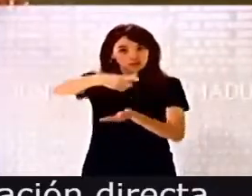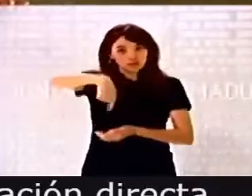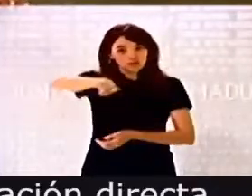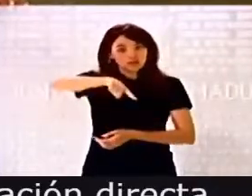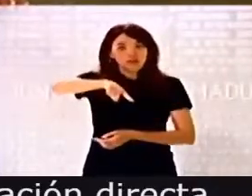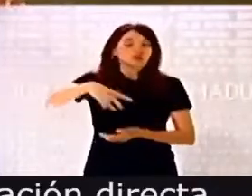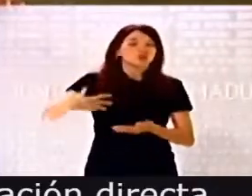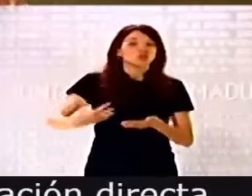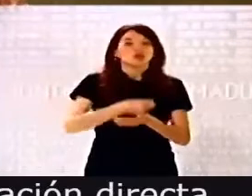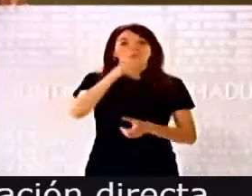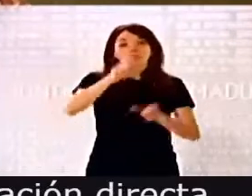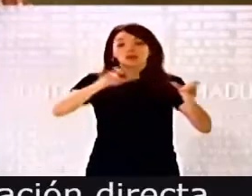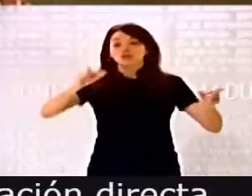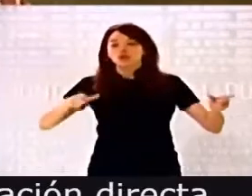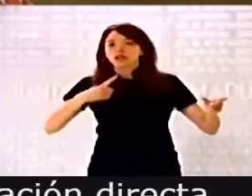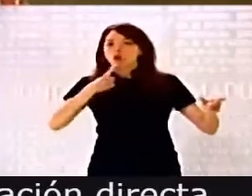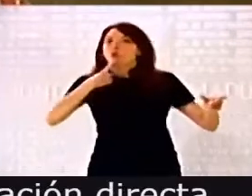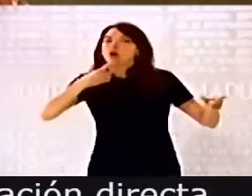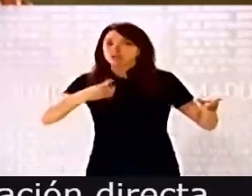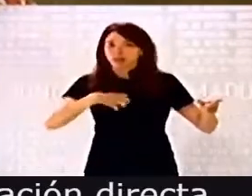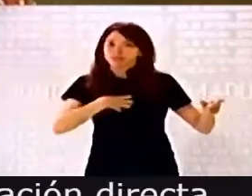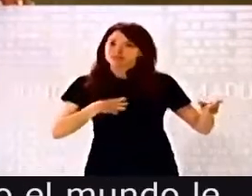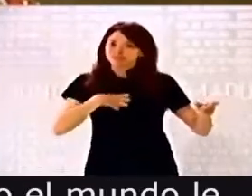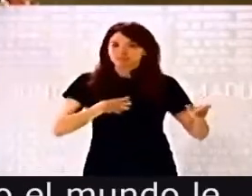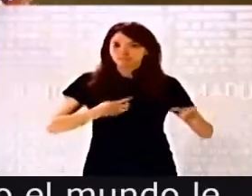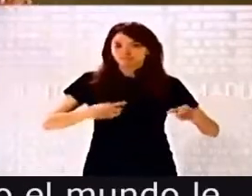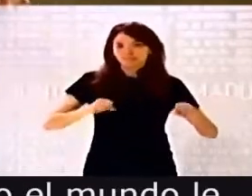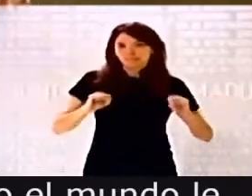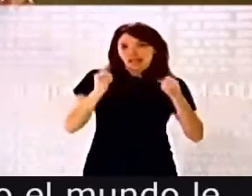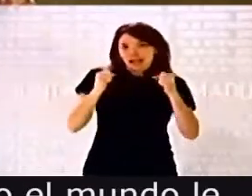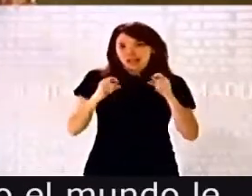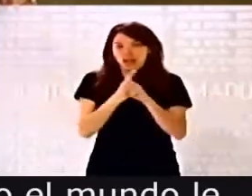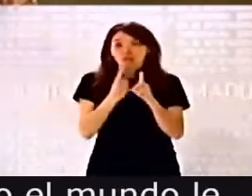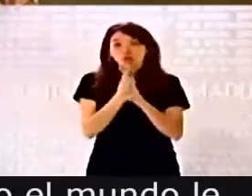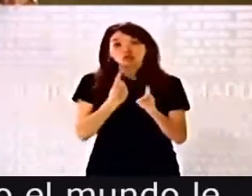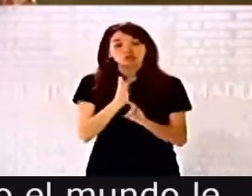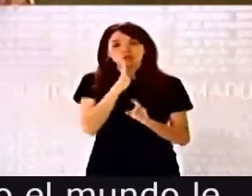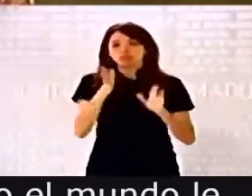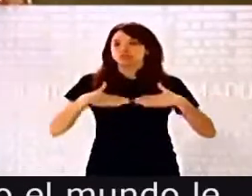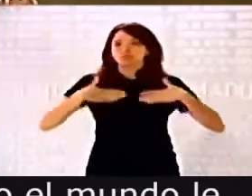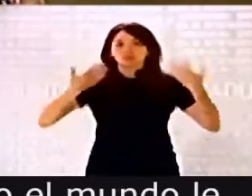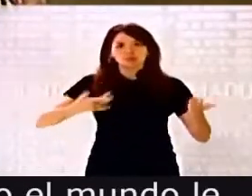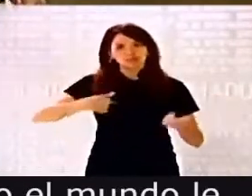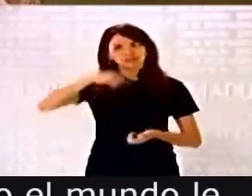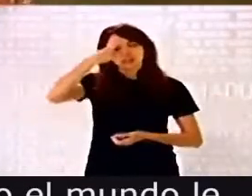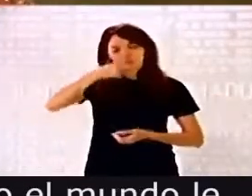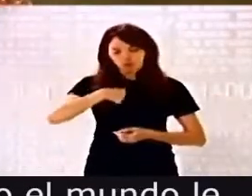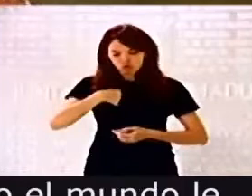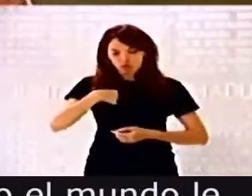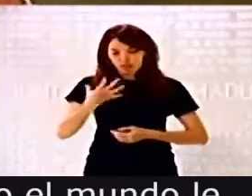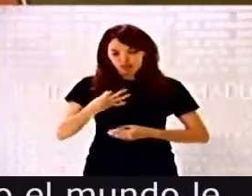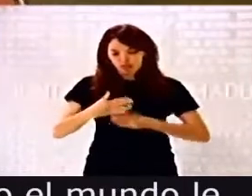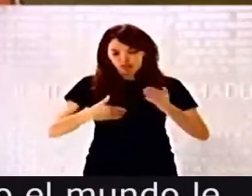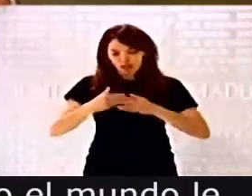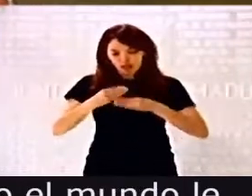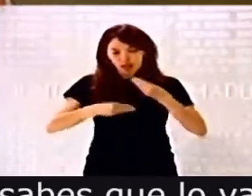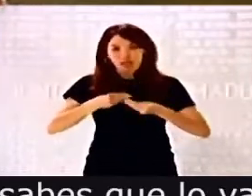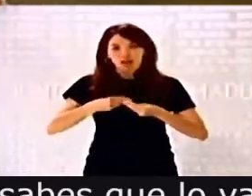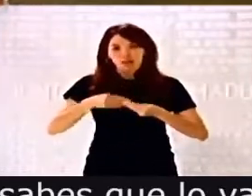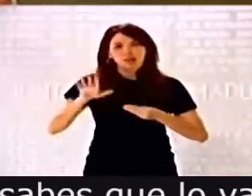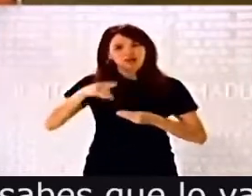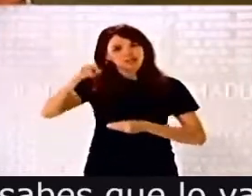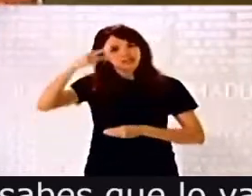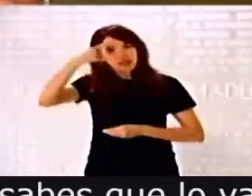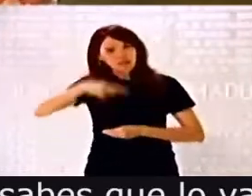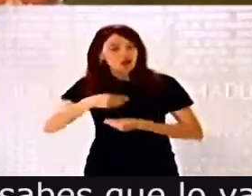a todo el mundo le cuesta y se pone nervioso porque de repente ya sabes que lo vas a tener que hacer. Pero estos saben que se